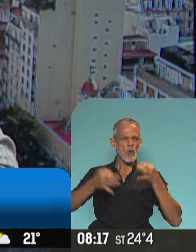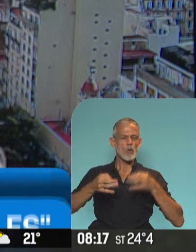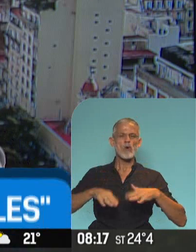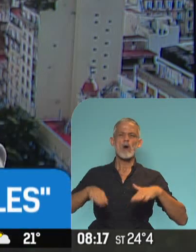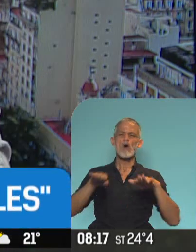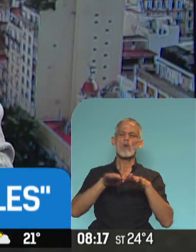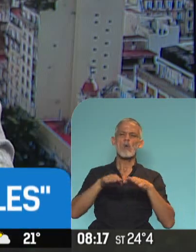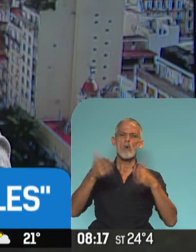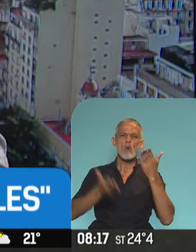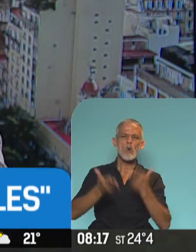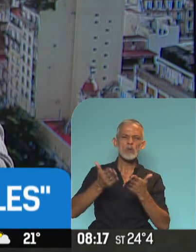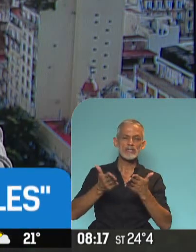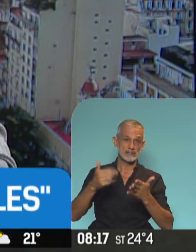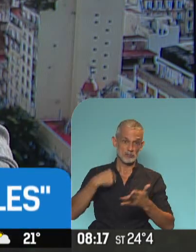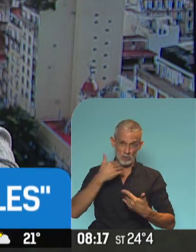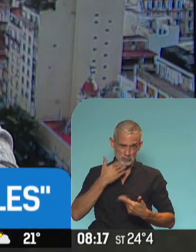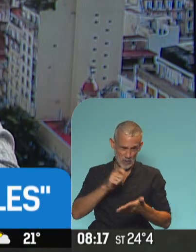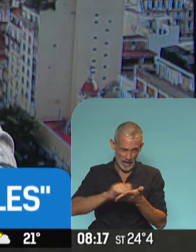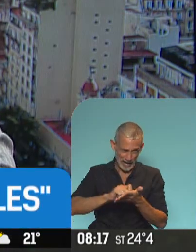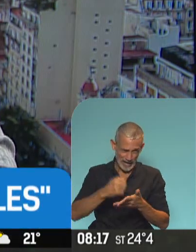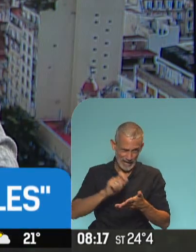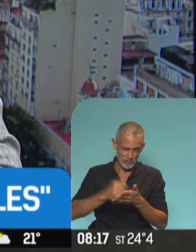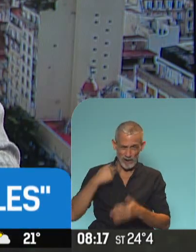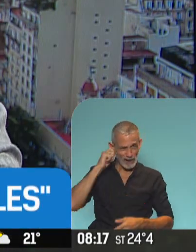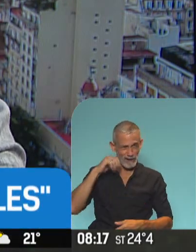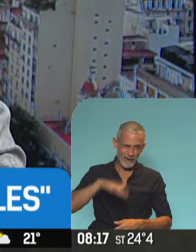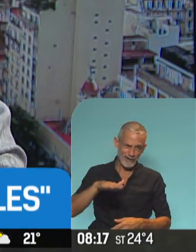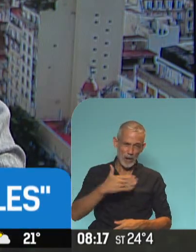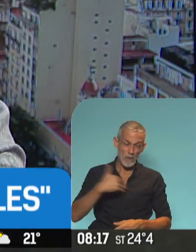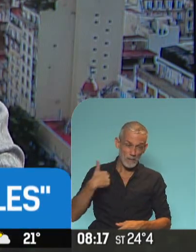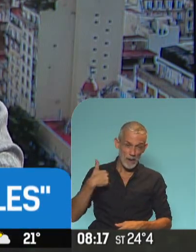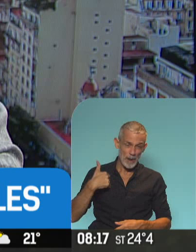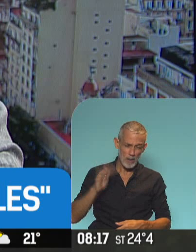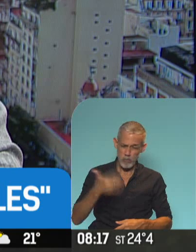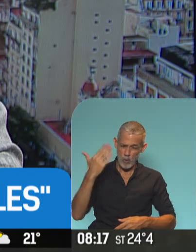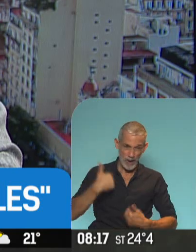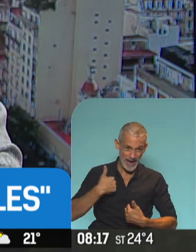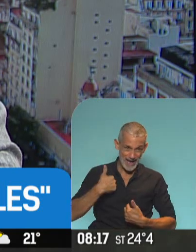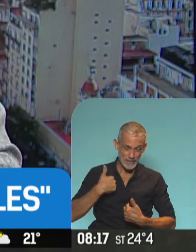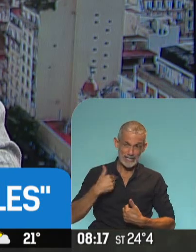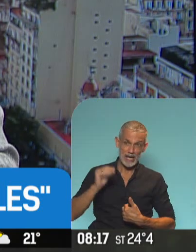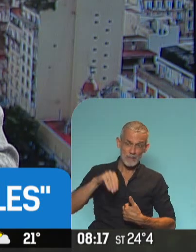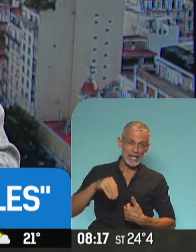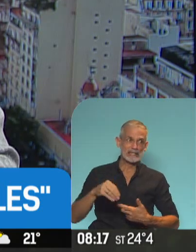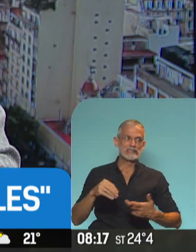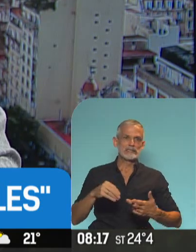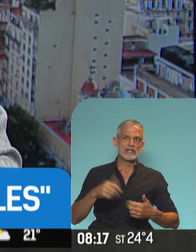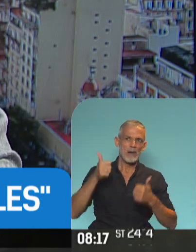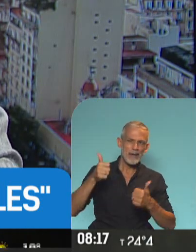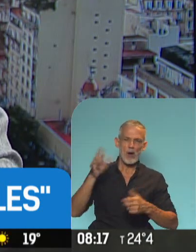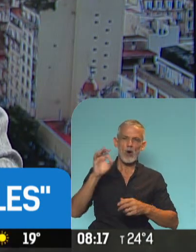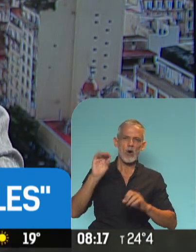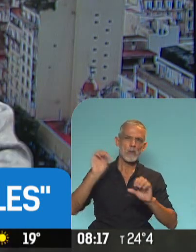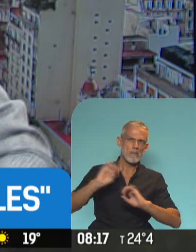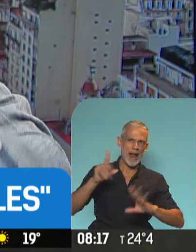O sea, yo no sabía leer ni escribir y sabía que cuando mi mamá me daba un chirlo de más, lo estaba haciendo bien o lo estaba haciendo